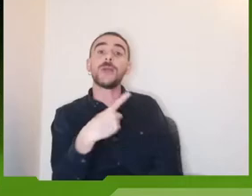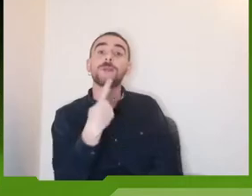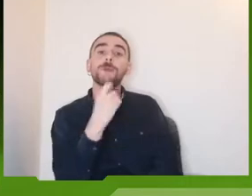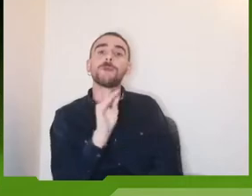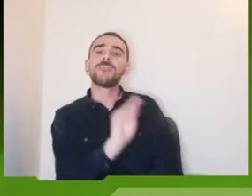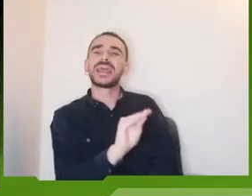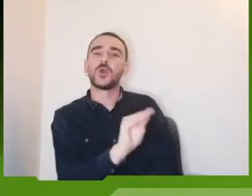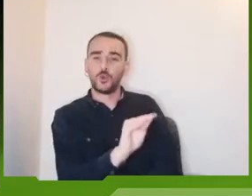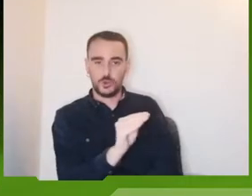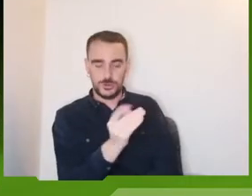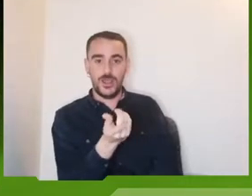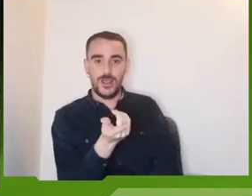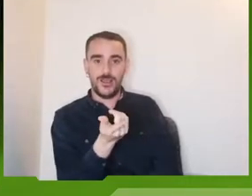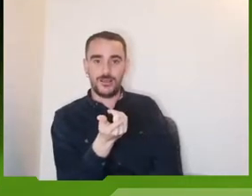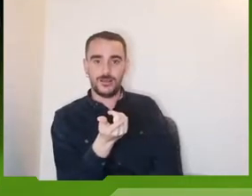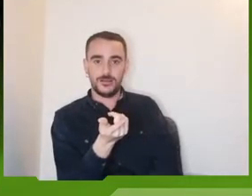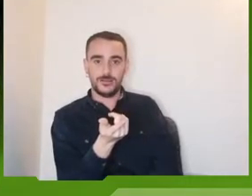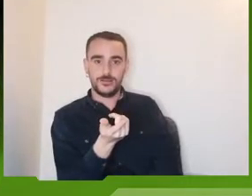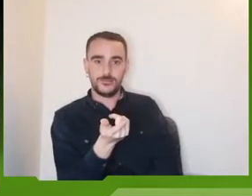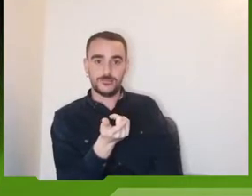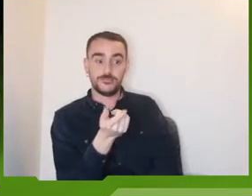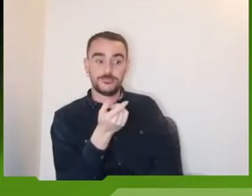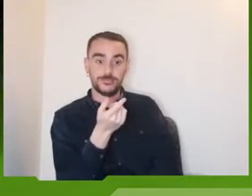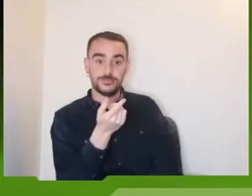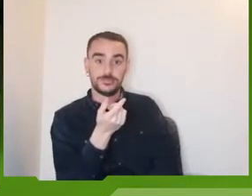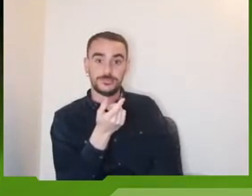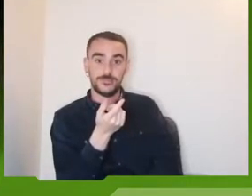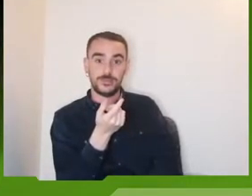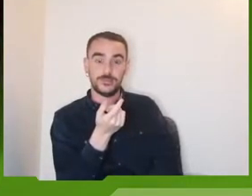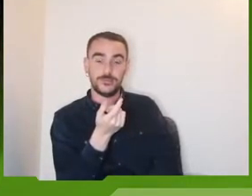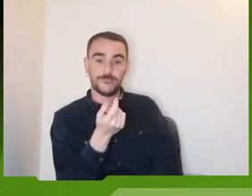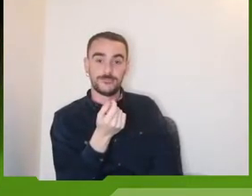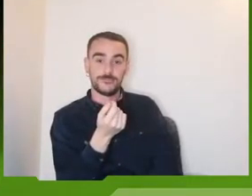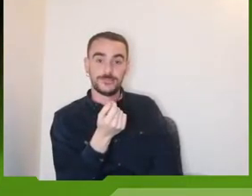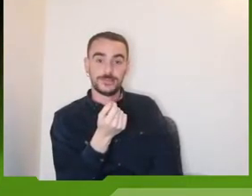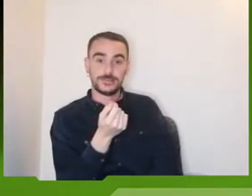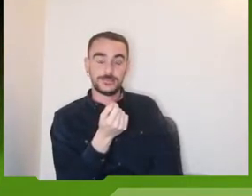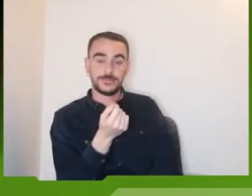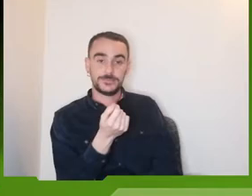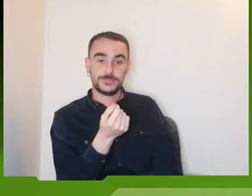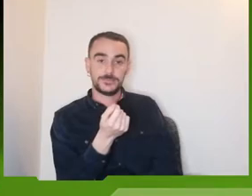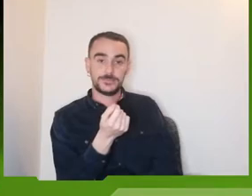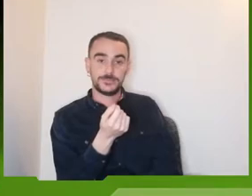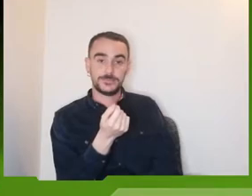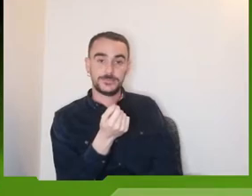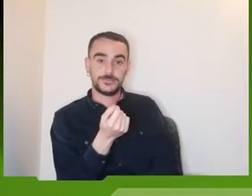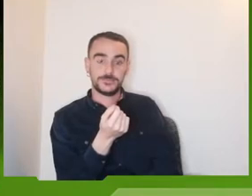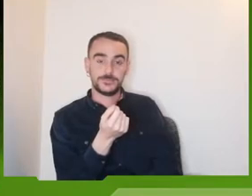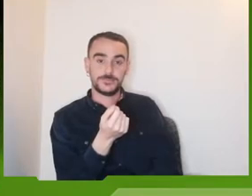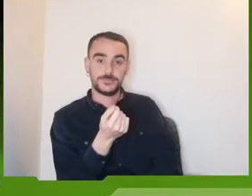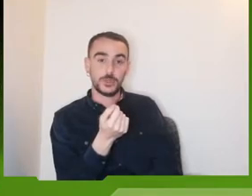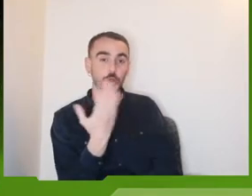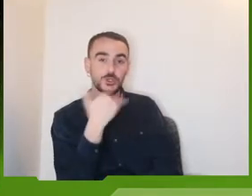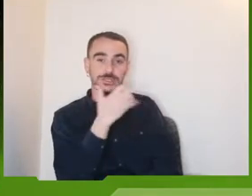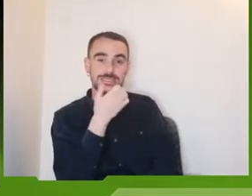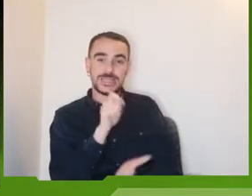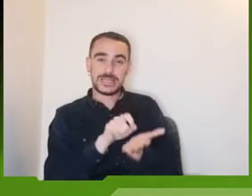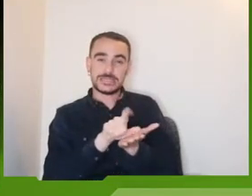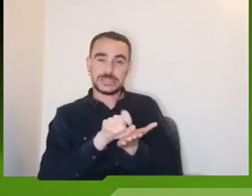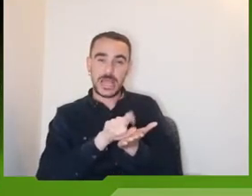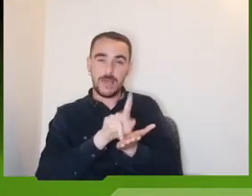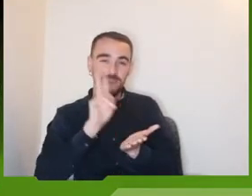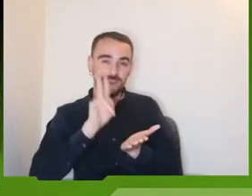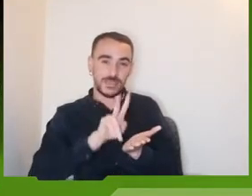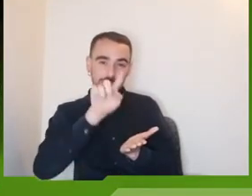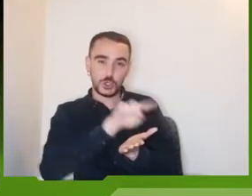en la manga que tienes guardado. No sé si tú lo tienes a mano el chat, si lo ves o te la leo